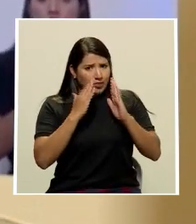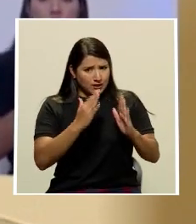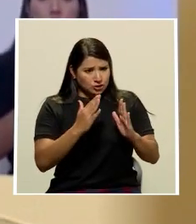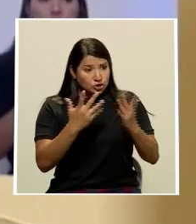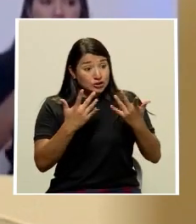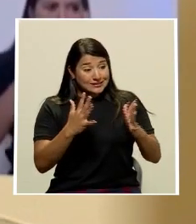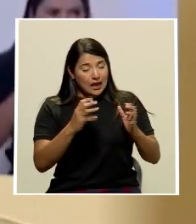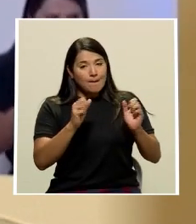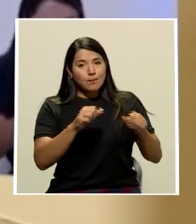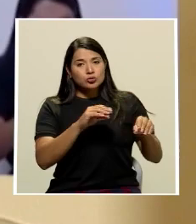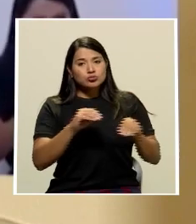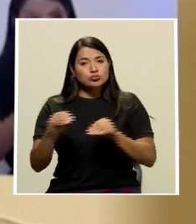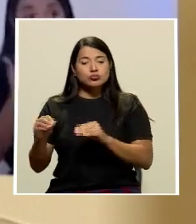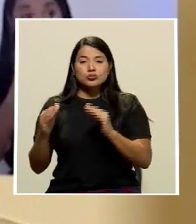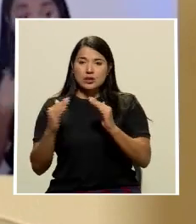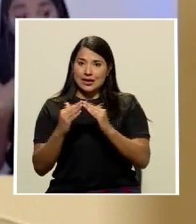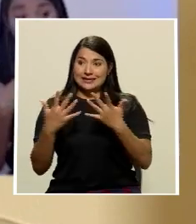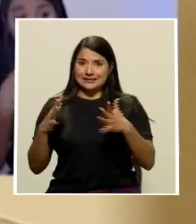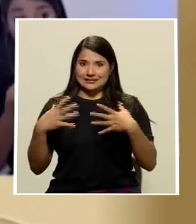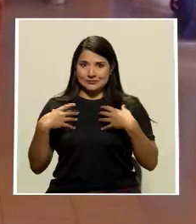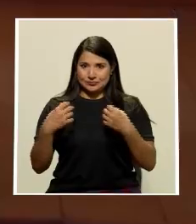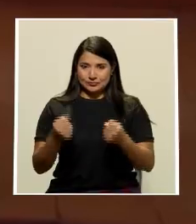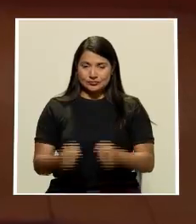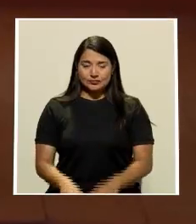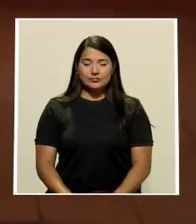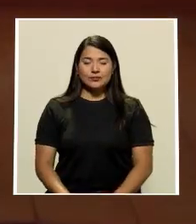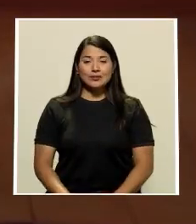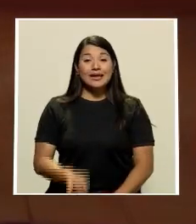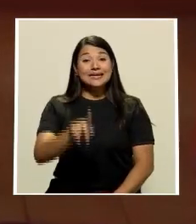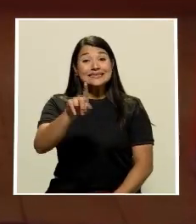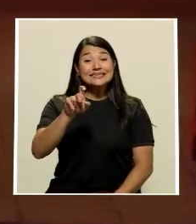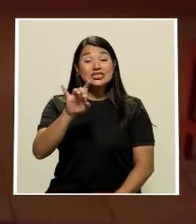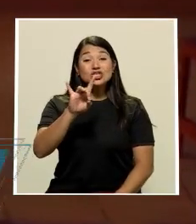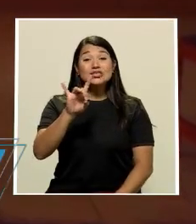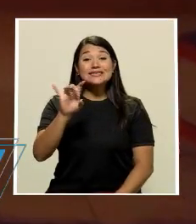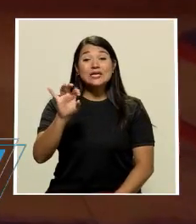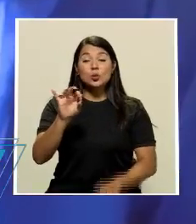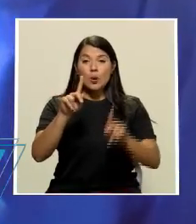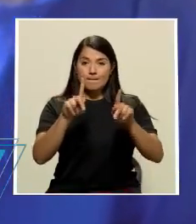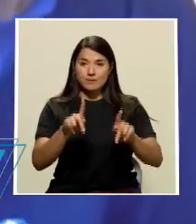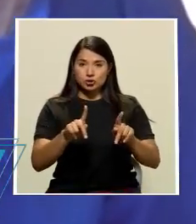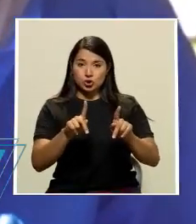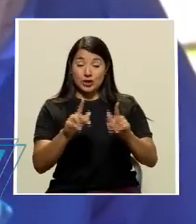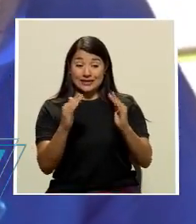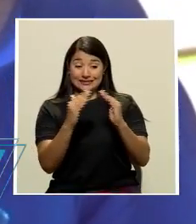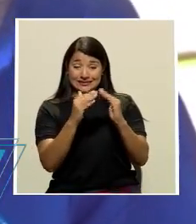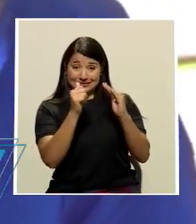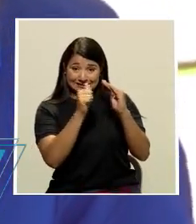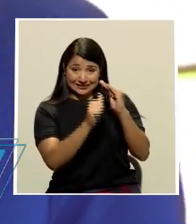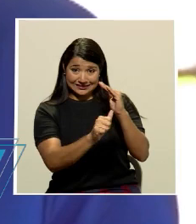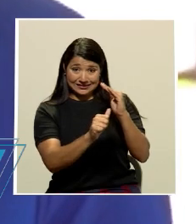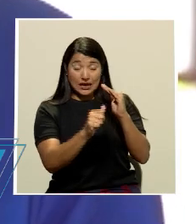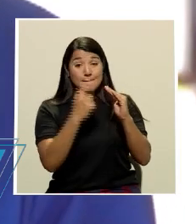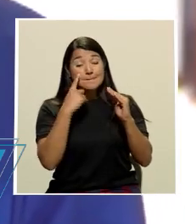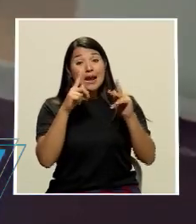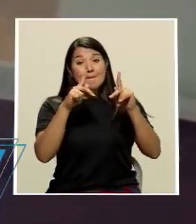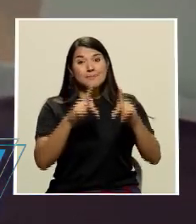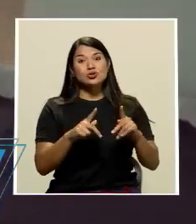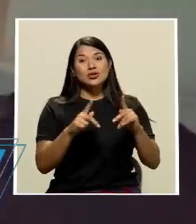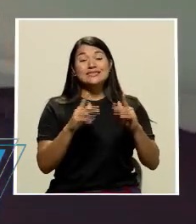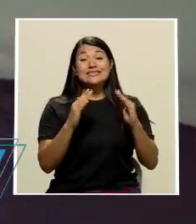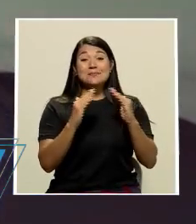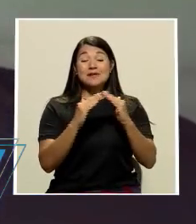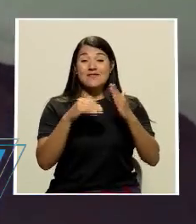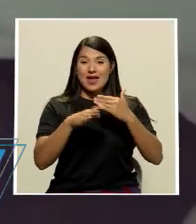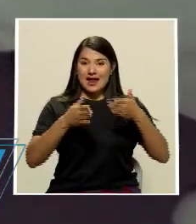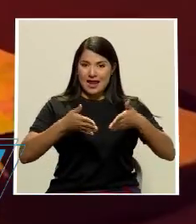poder regresar a sus viviendas. 189 personas se encuentran en los albergues habilitados para personas que viven en la calle.